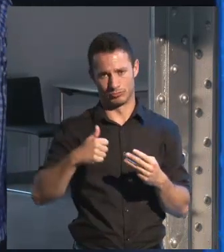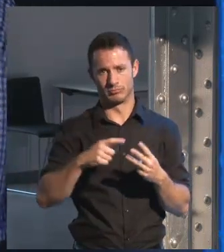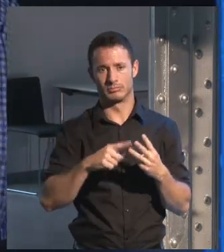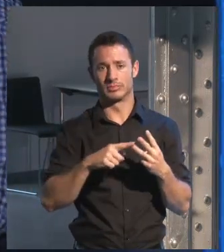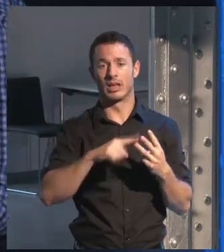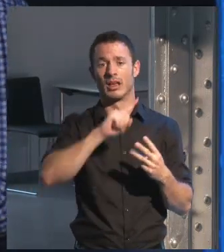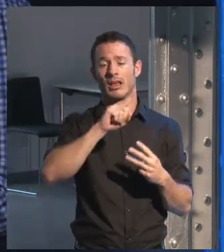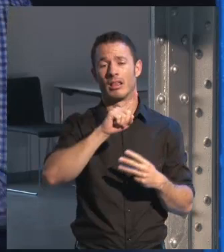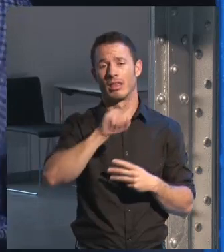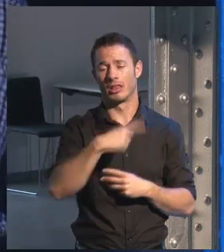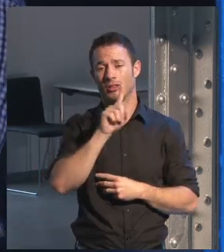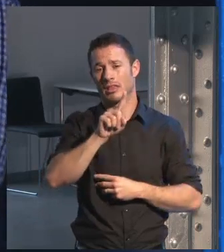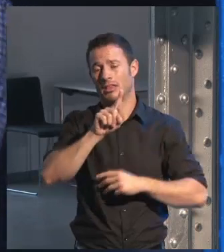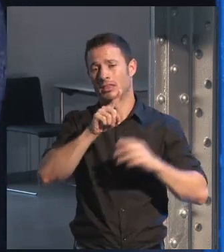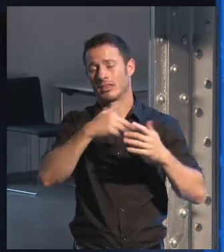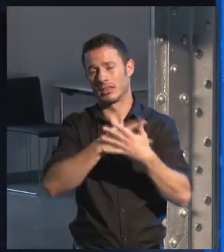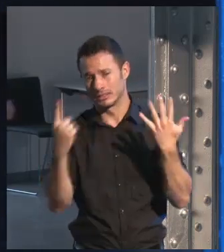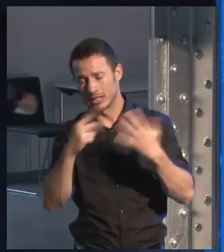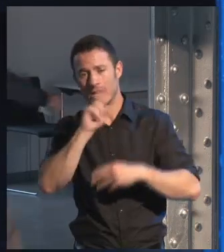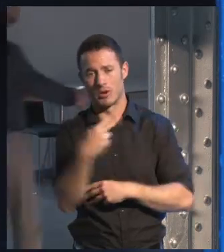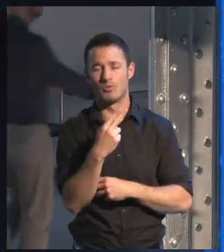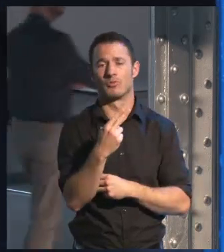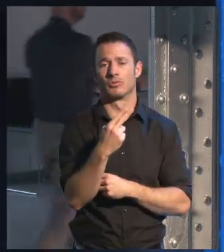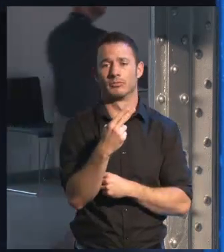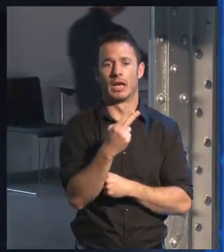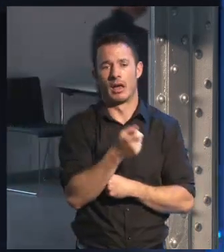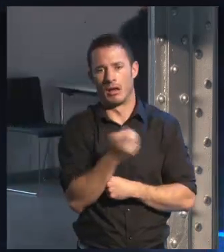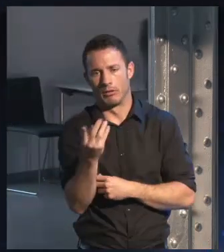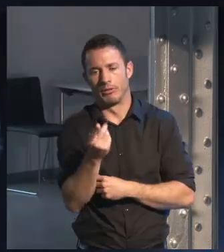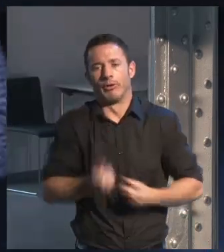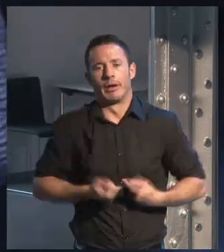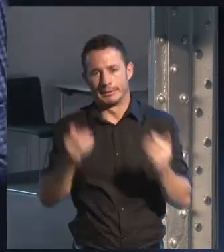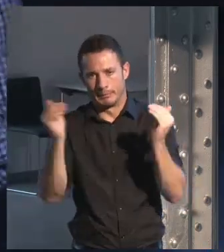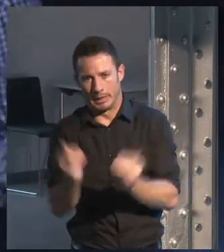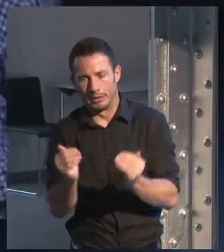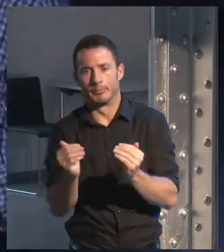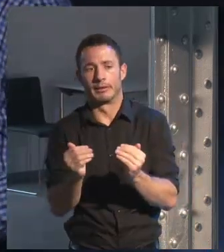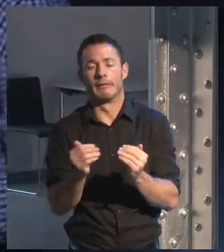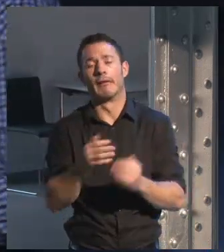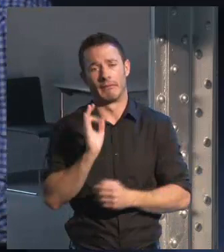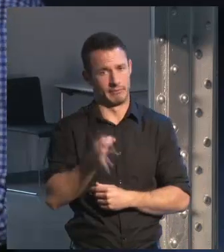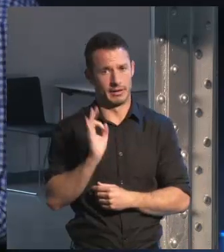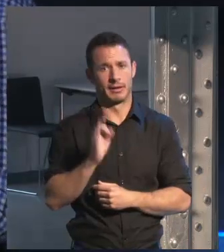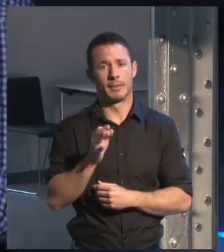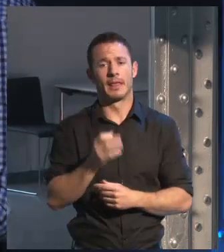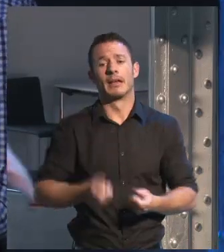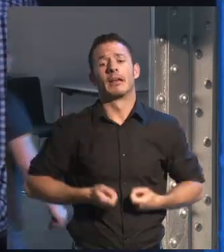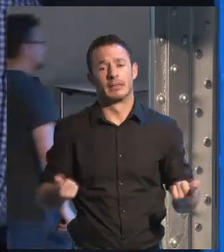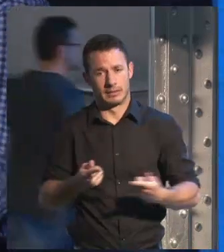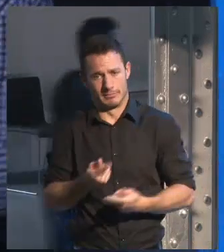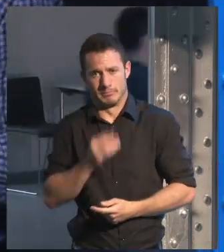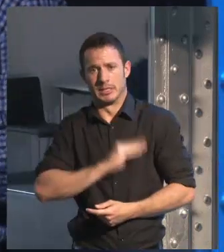16 euros de media. Por supuesto, hay menos gente que gasta en esta categoría, pero sí que se gastan bastante